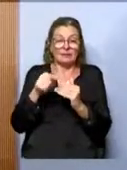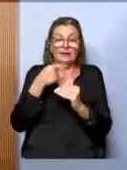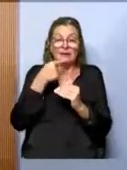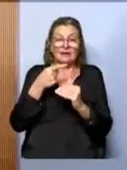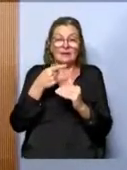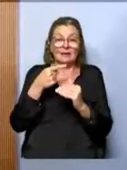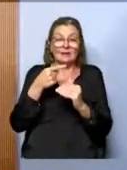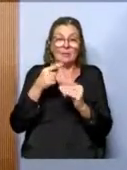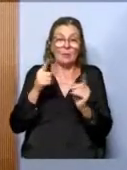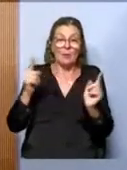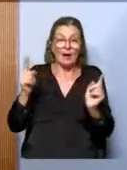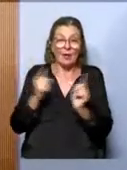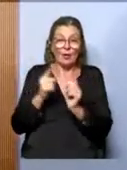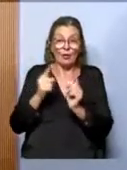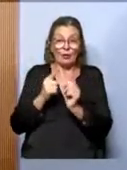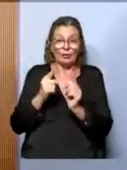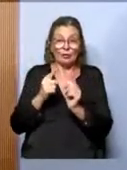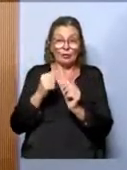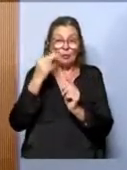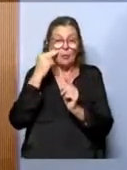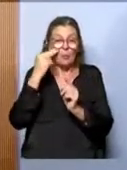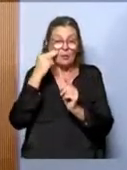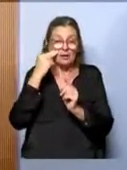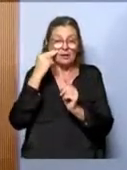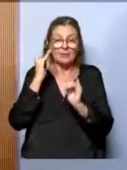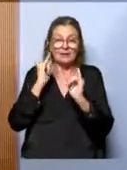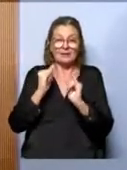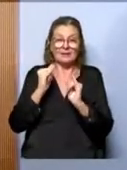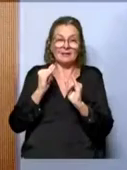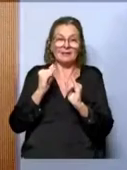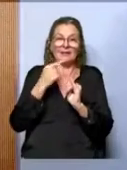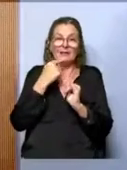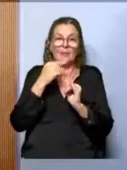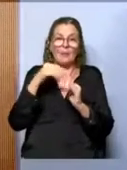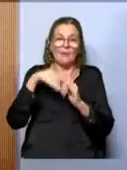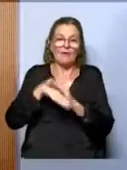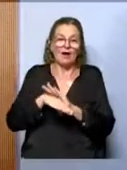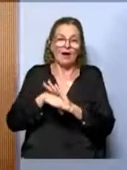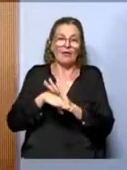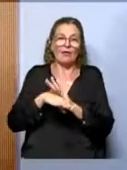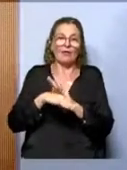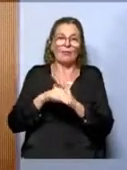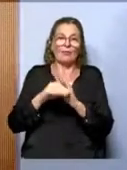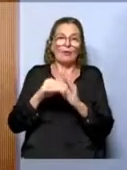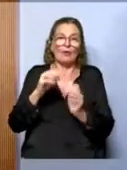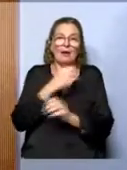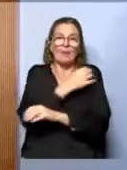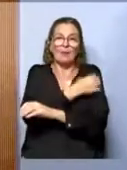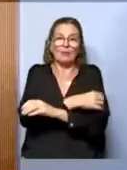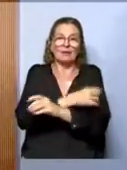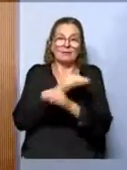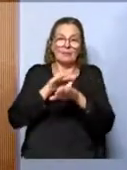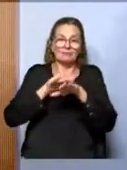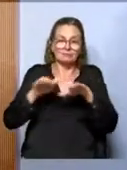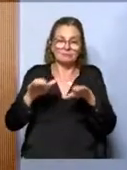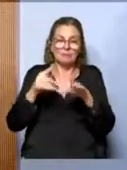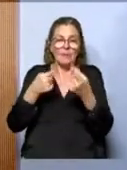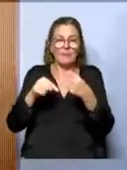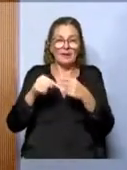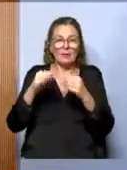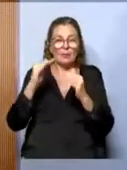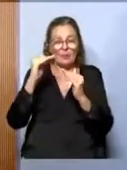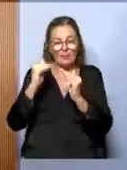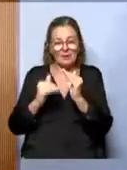relativamente acotado que tuvo un efecto muy, muy, muy marginal, digamos, en la moderación del incremento de la pobreza. La pobreza después